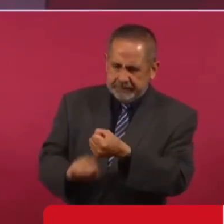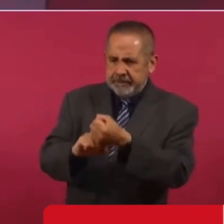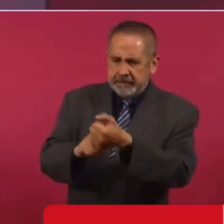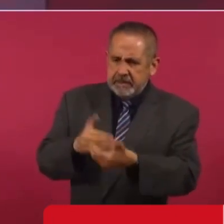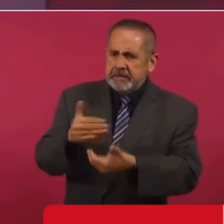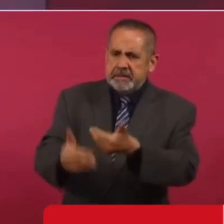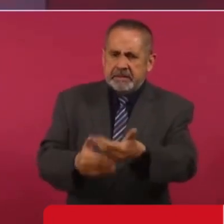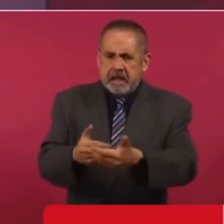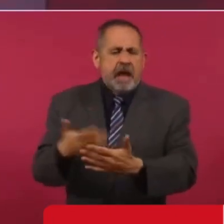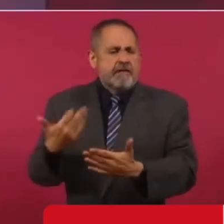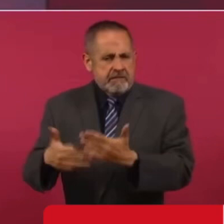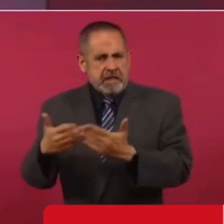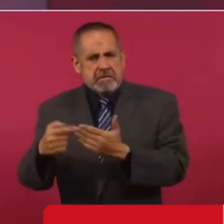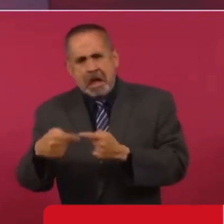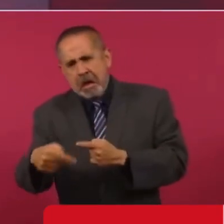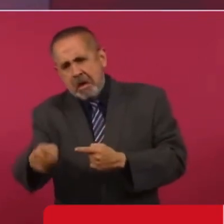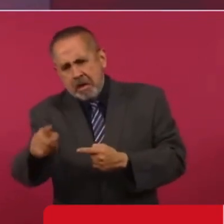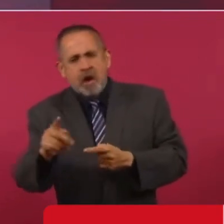hace falta